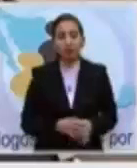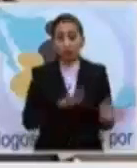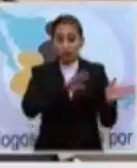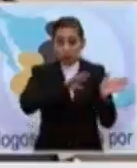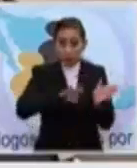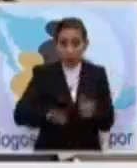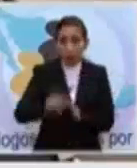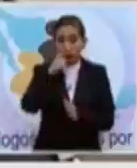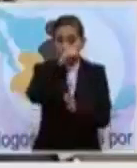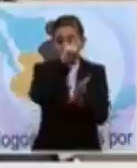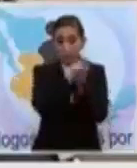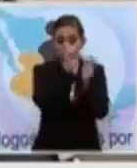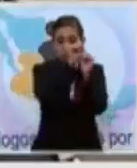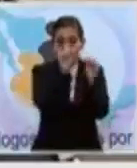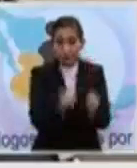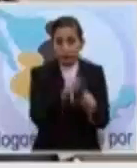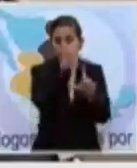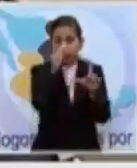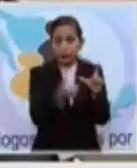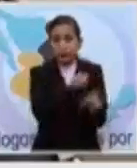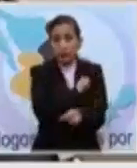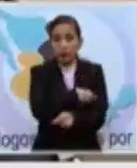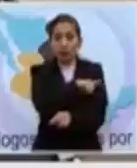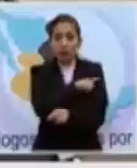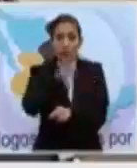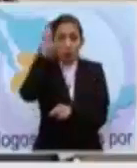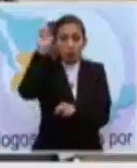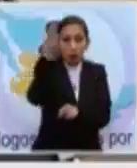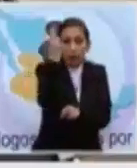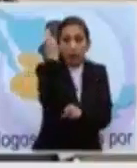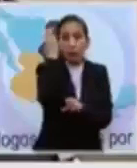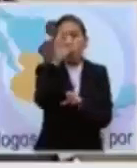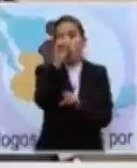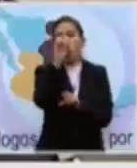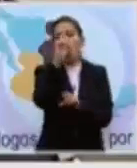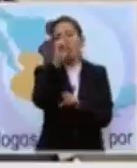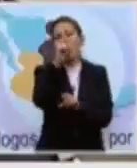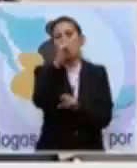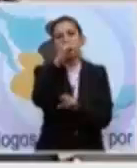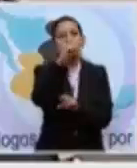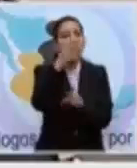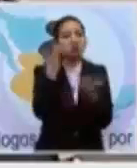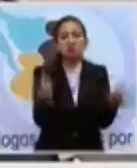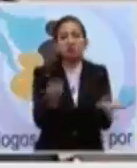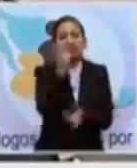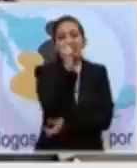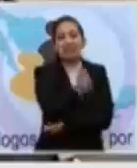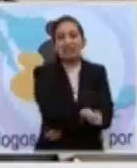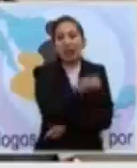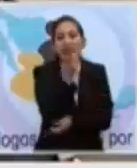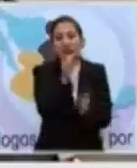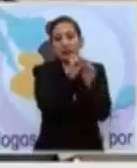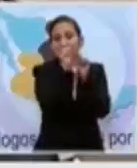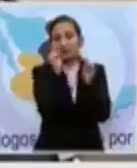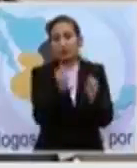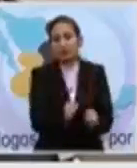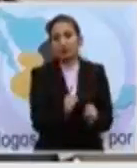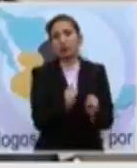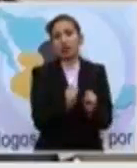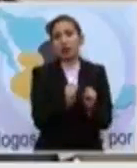otro lado, una ley del Sistema Nacional de Salud Universal de carácter orgánico. ¿Cómo funcionaría este sistema,